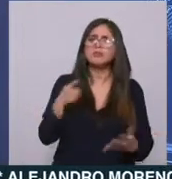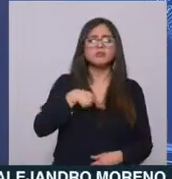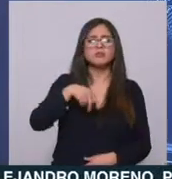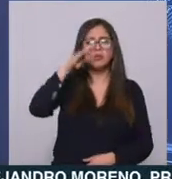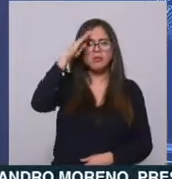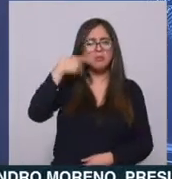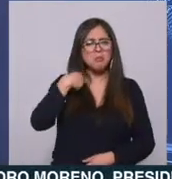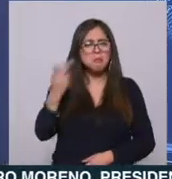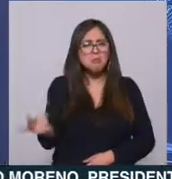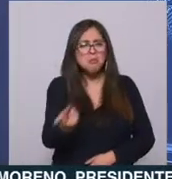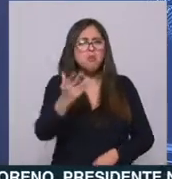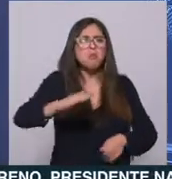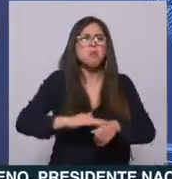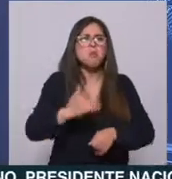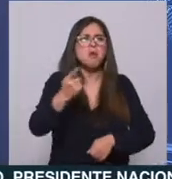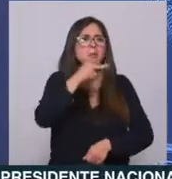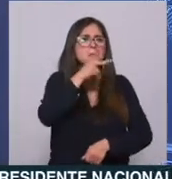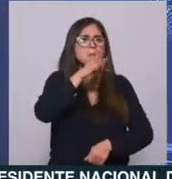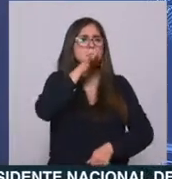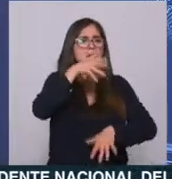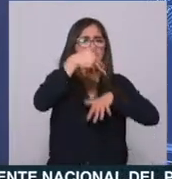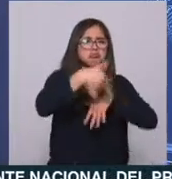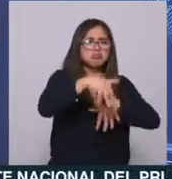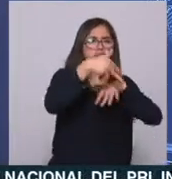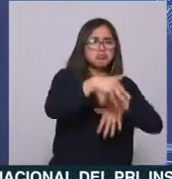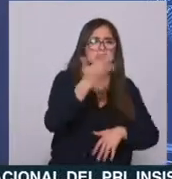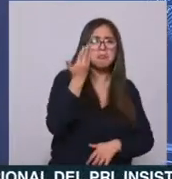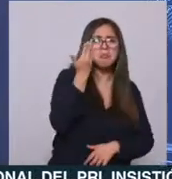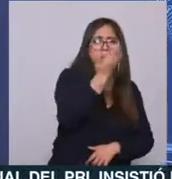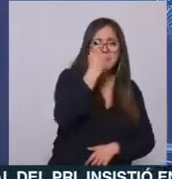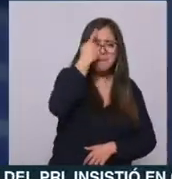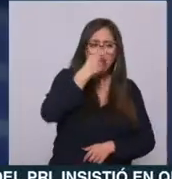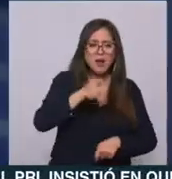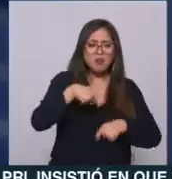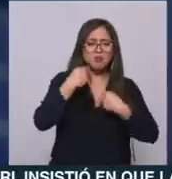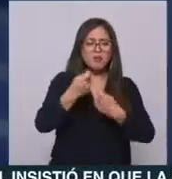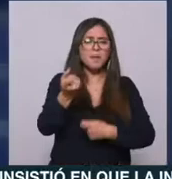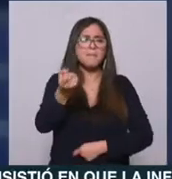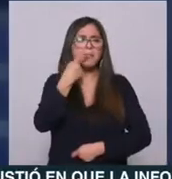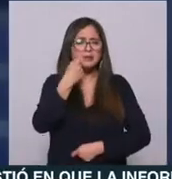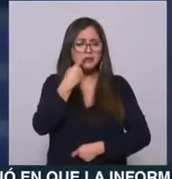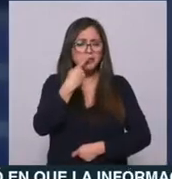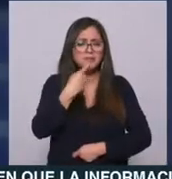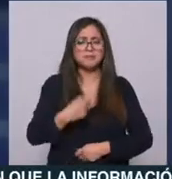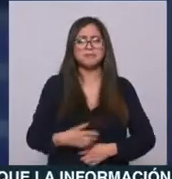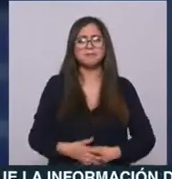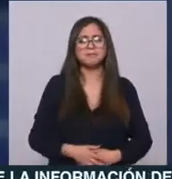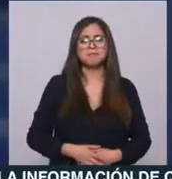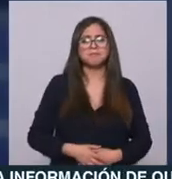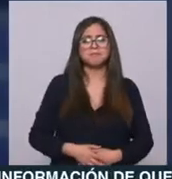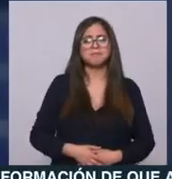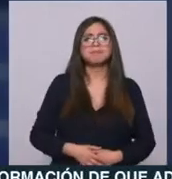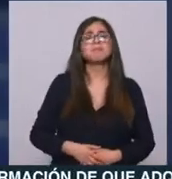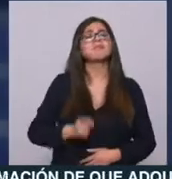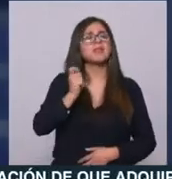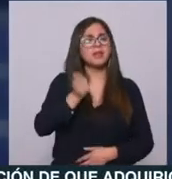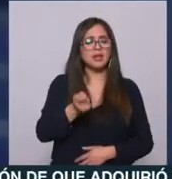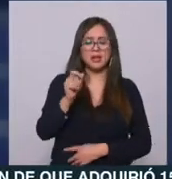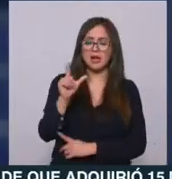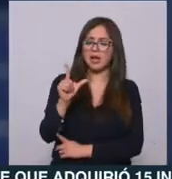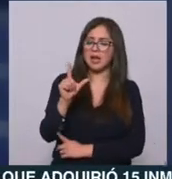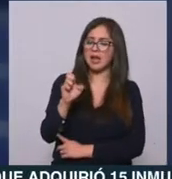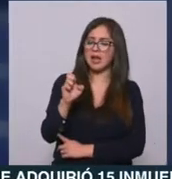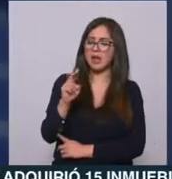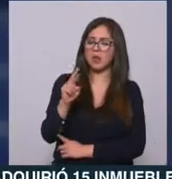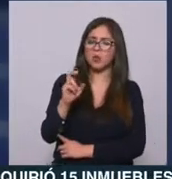que salir a las calles a exigir que se les diera este medicamento en específico. Específicamente, sobre todo en las leucemias linfoblásticas,